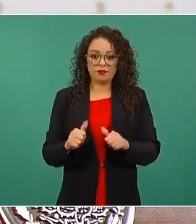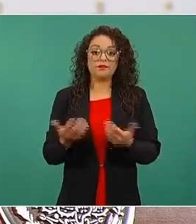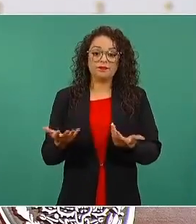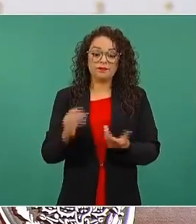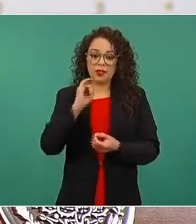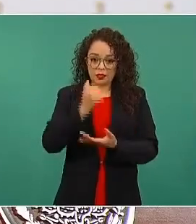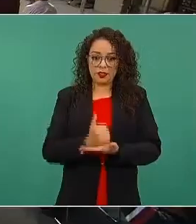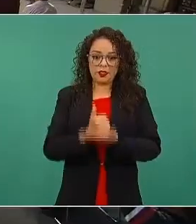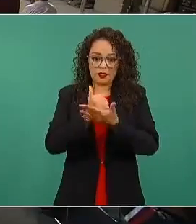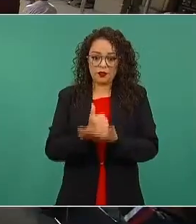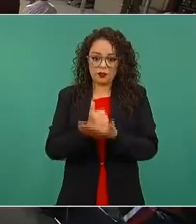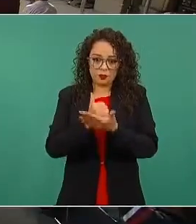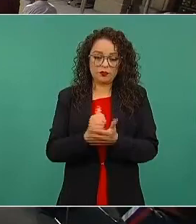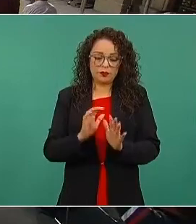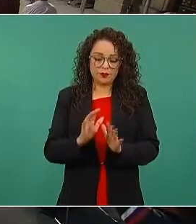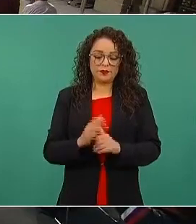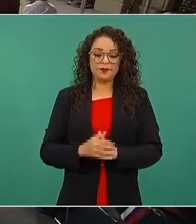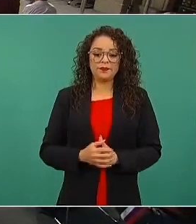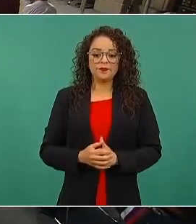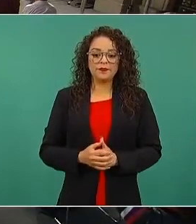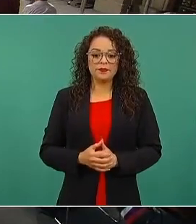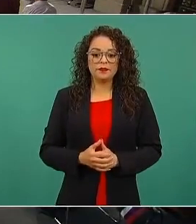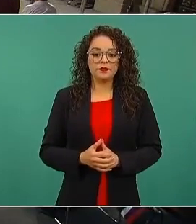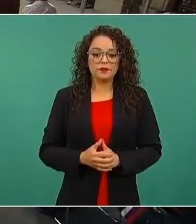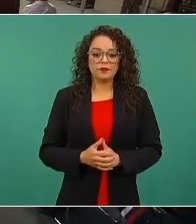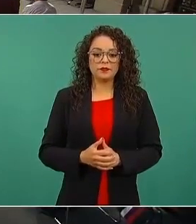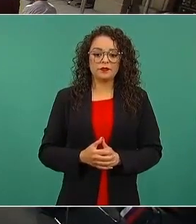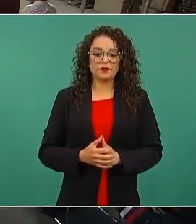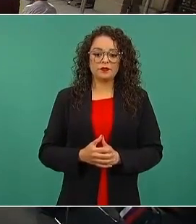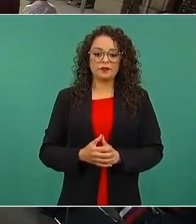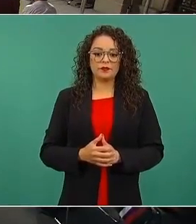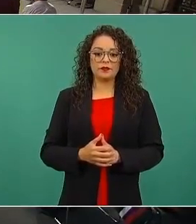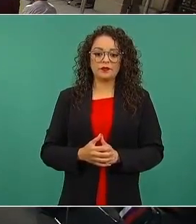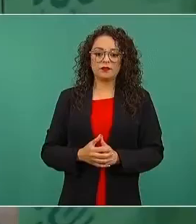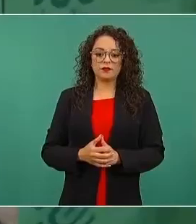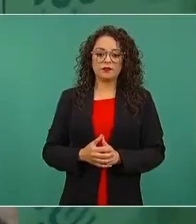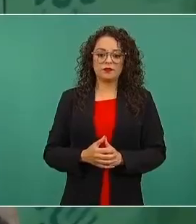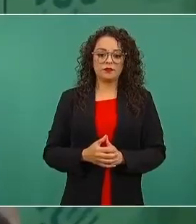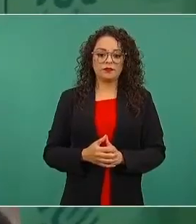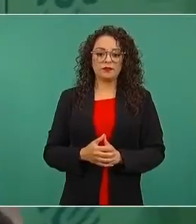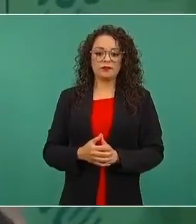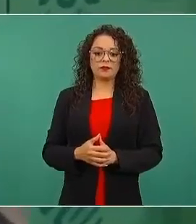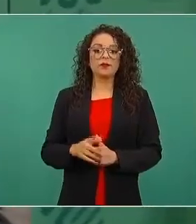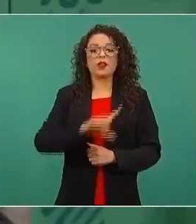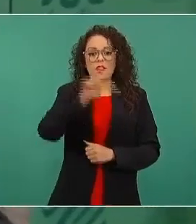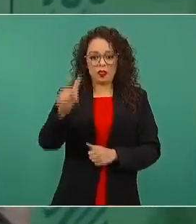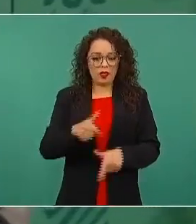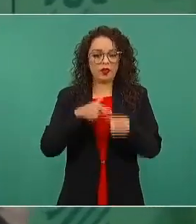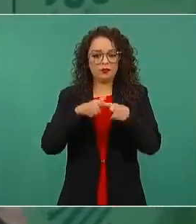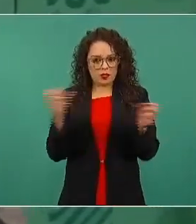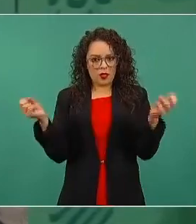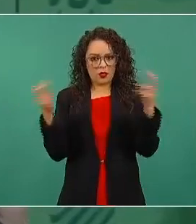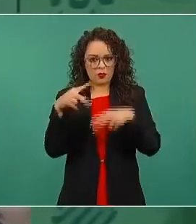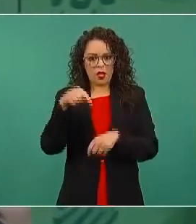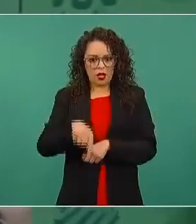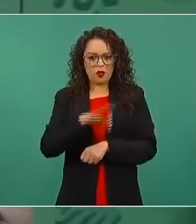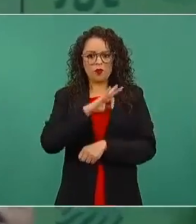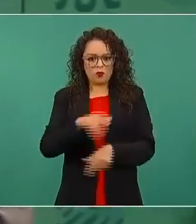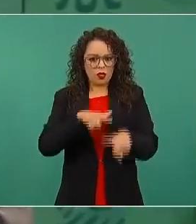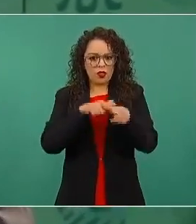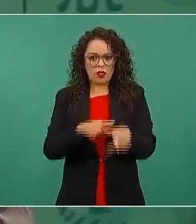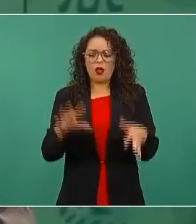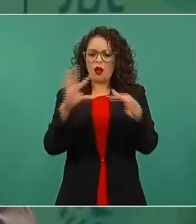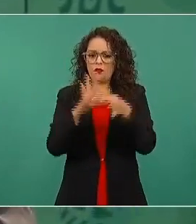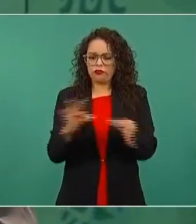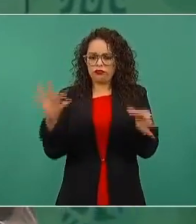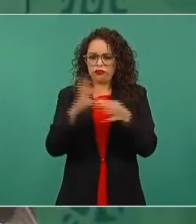ya vamos a que nos vamos a seguir viendo, nos vamos a seguir encontrando, vamos a seguir hablando de estos temas